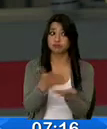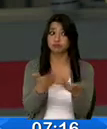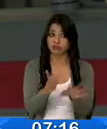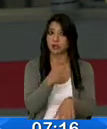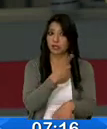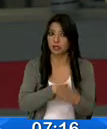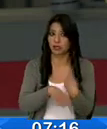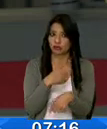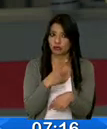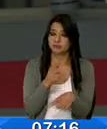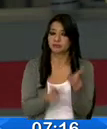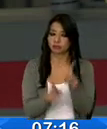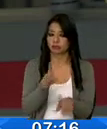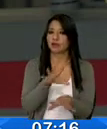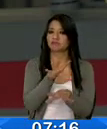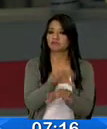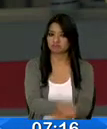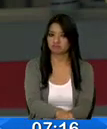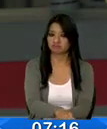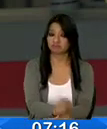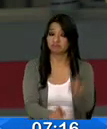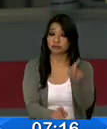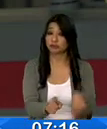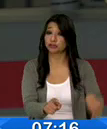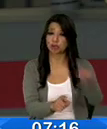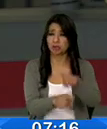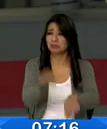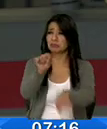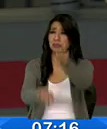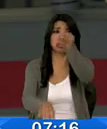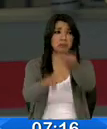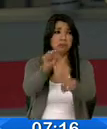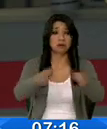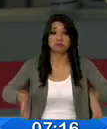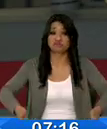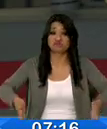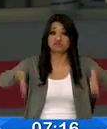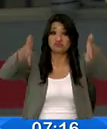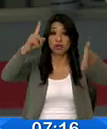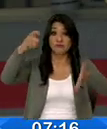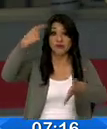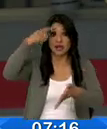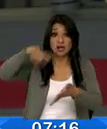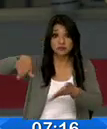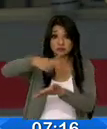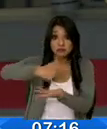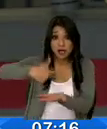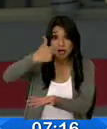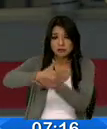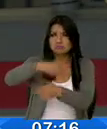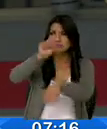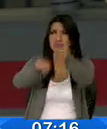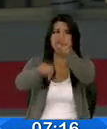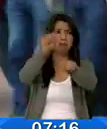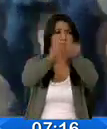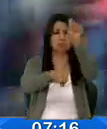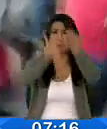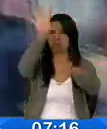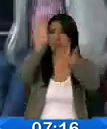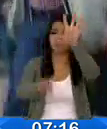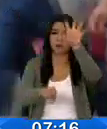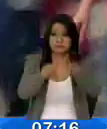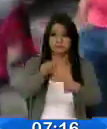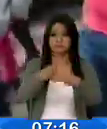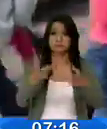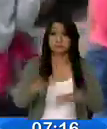heridos y detenidos también. Los manifestantes destruyeron los ventanales del edificio La Gobernación. Veamos. Se cumple